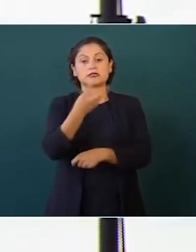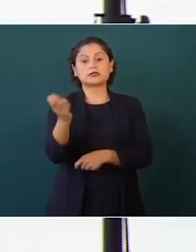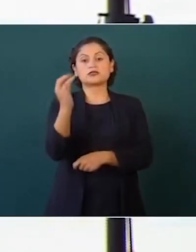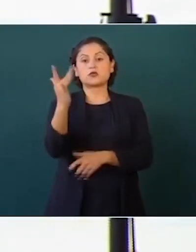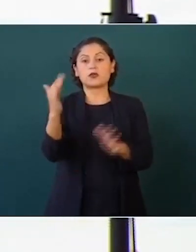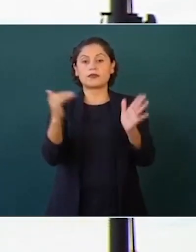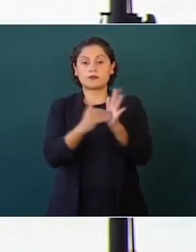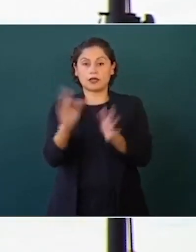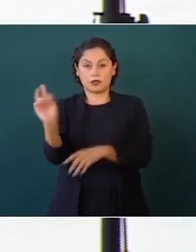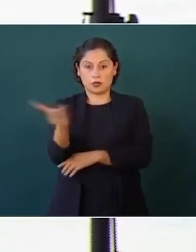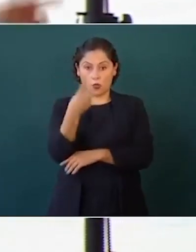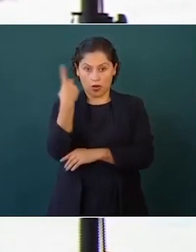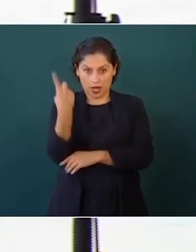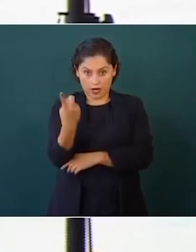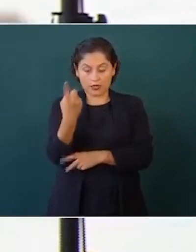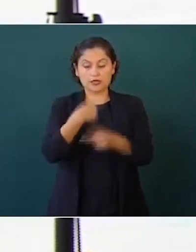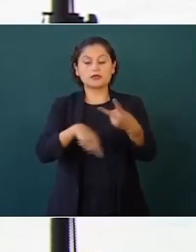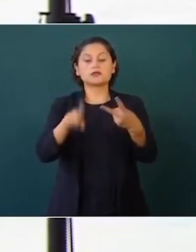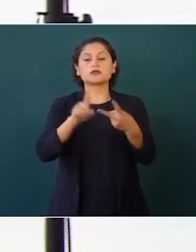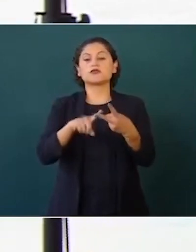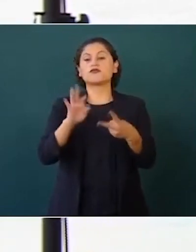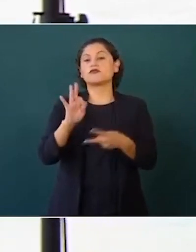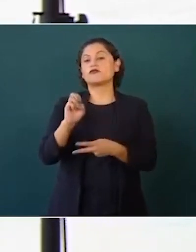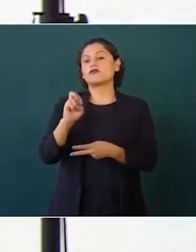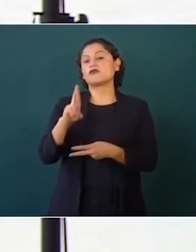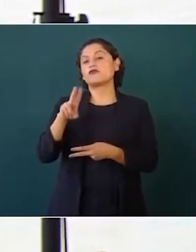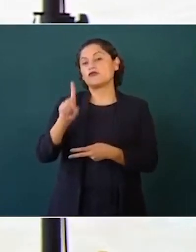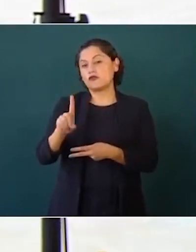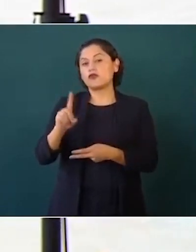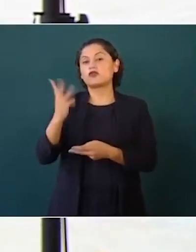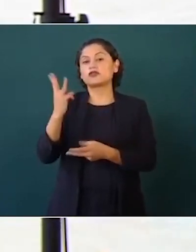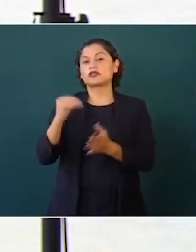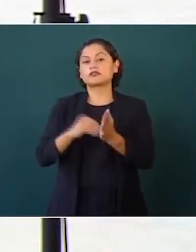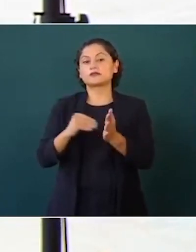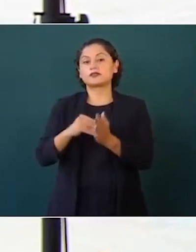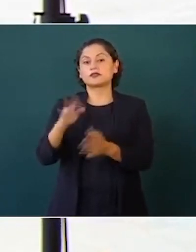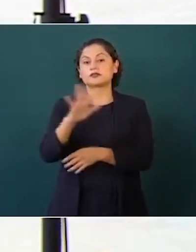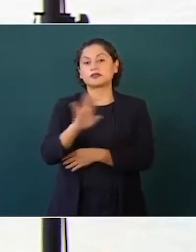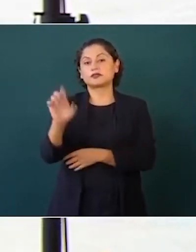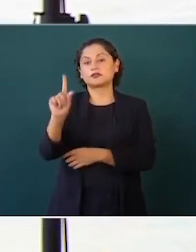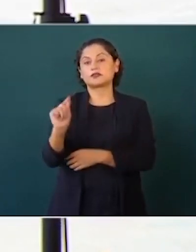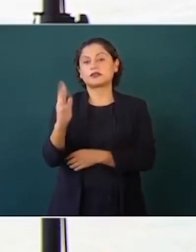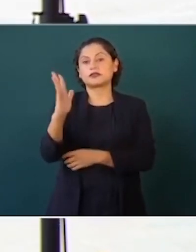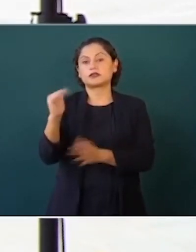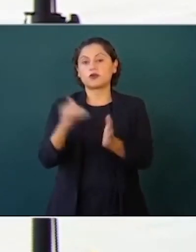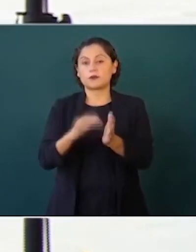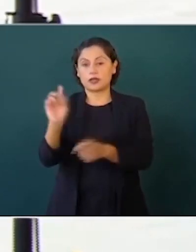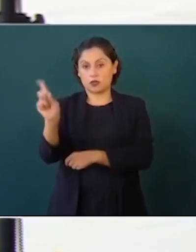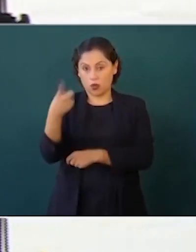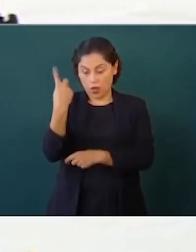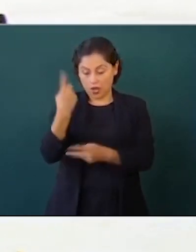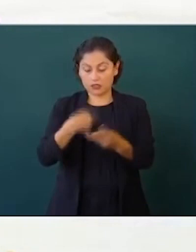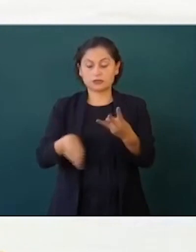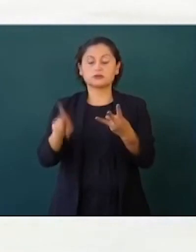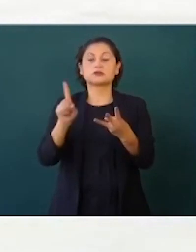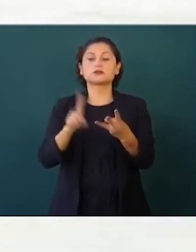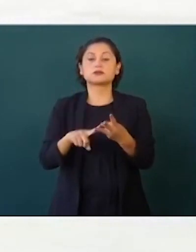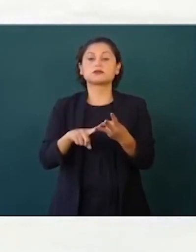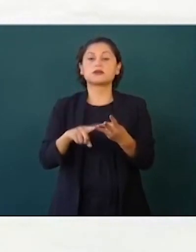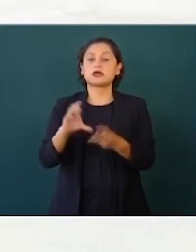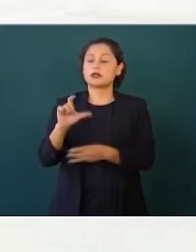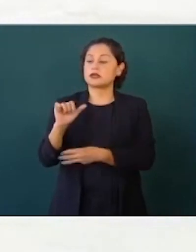una supuesta investigación que mostraba que 8 organizaciones y un medio de comunicación digital